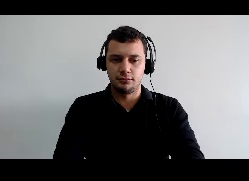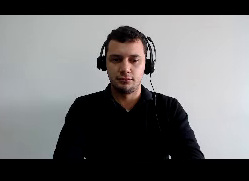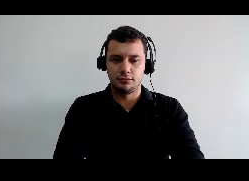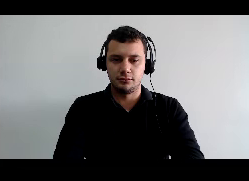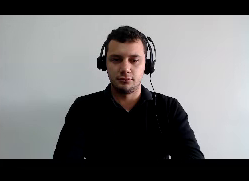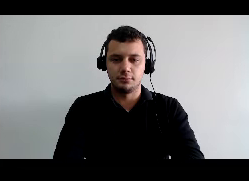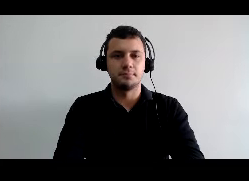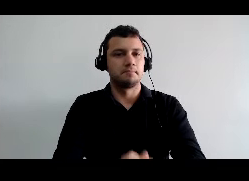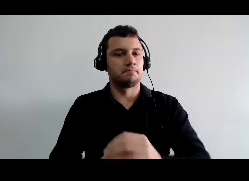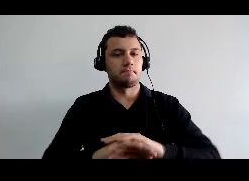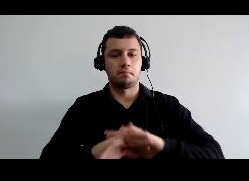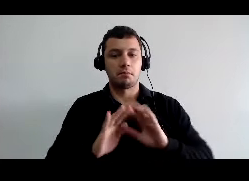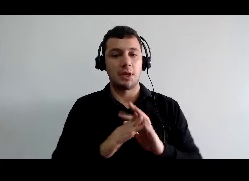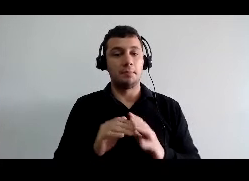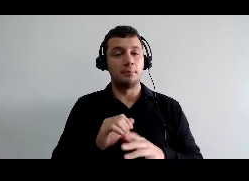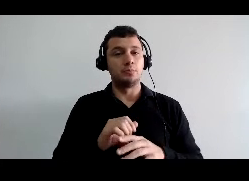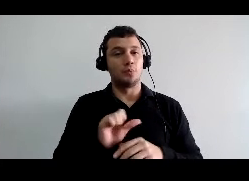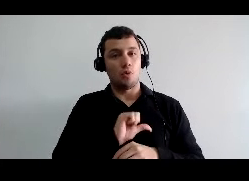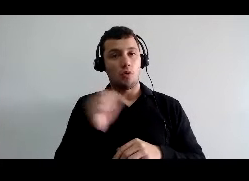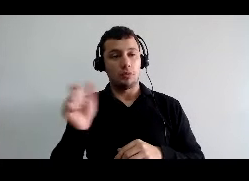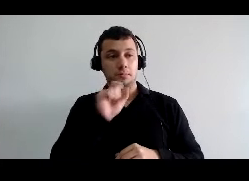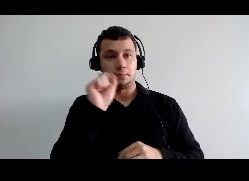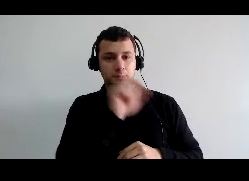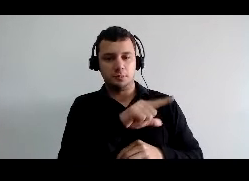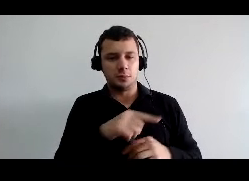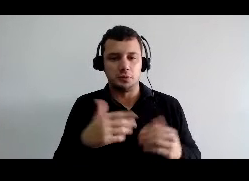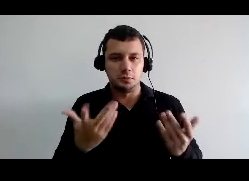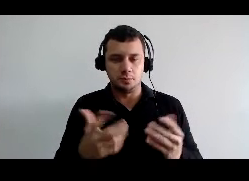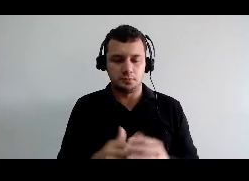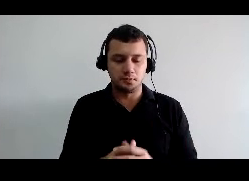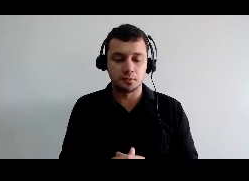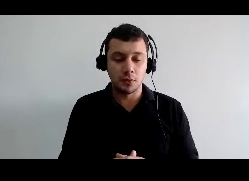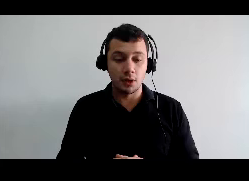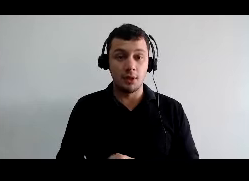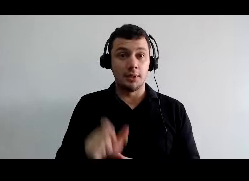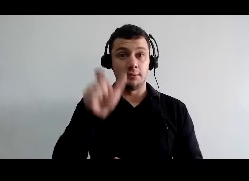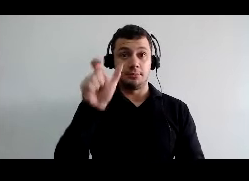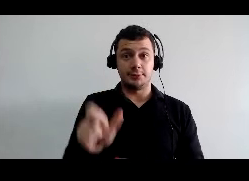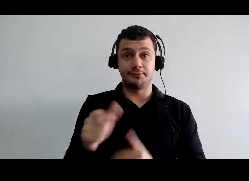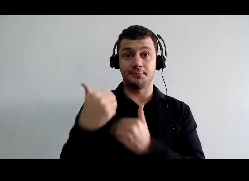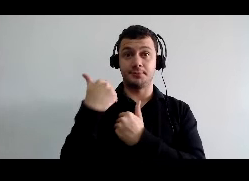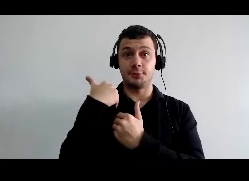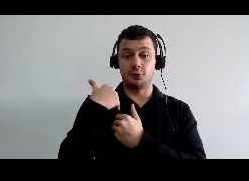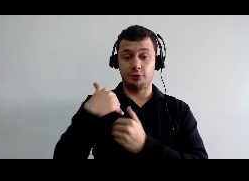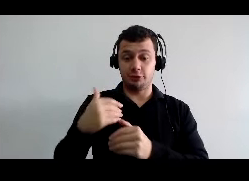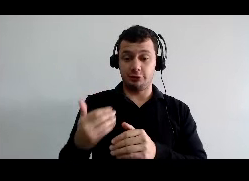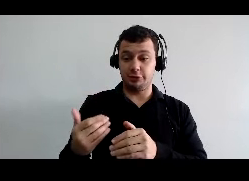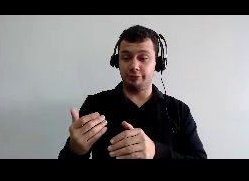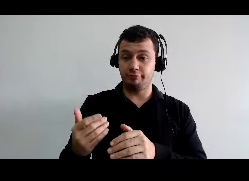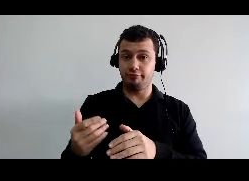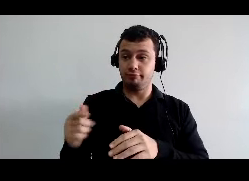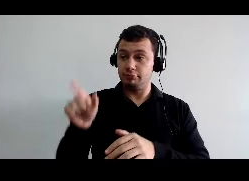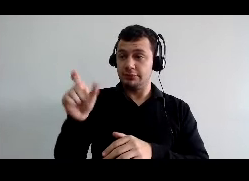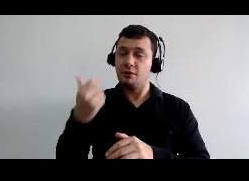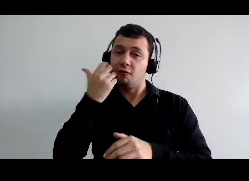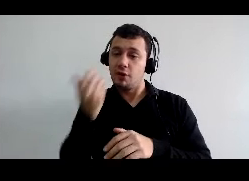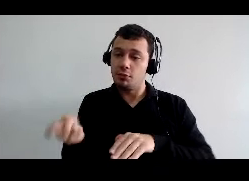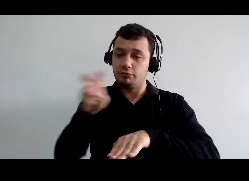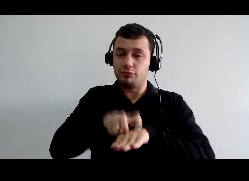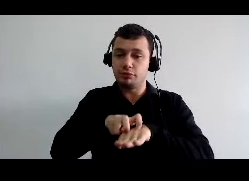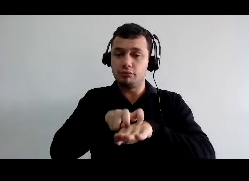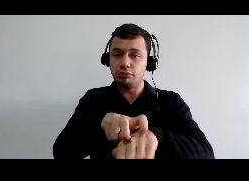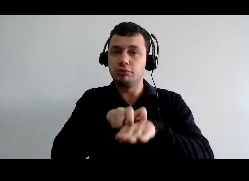Perfecto, Nelson. Nos hacen otra pregunta y es acerca de si el personal de transporte ambulatorio debe de ingresar a la sala de atención del paciente